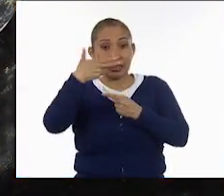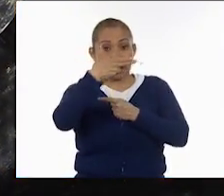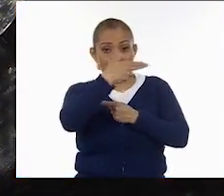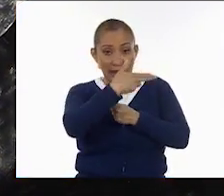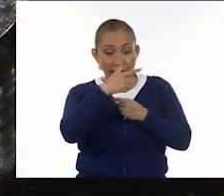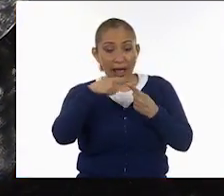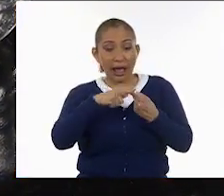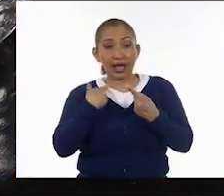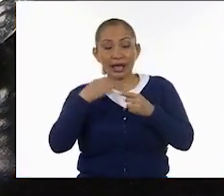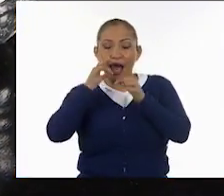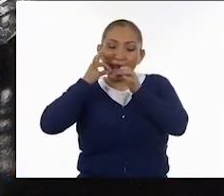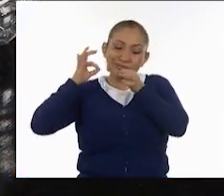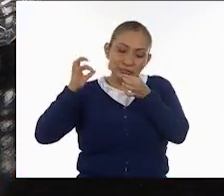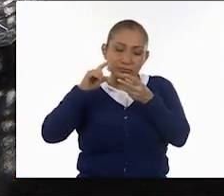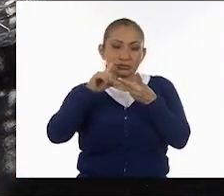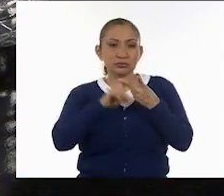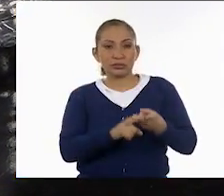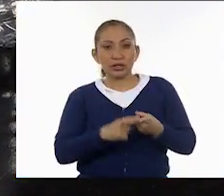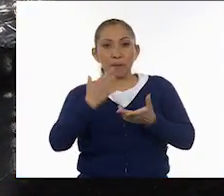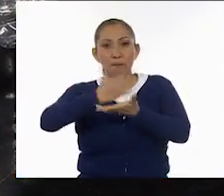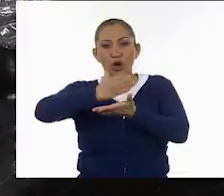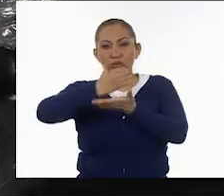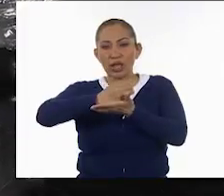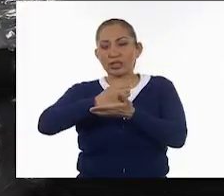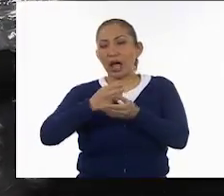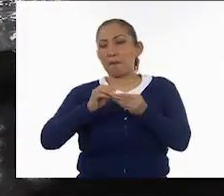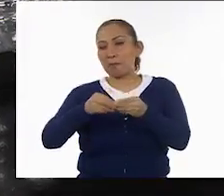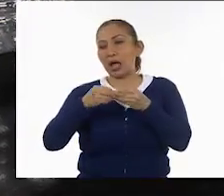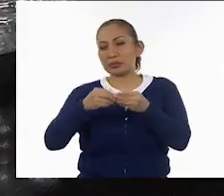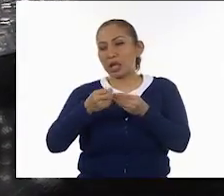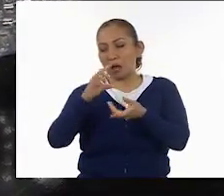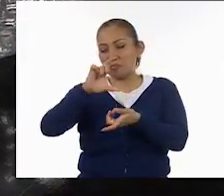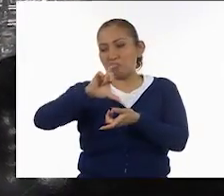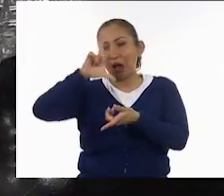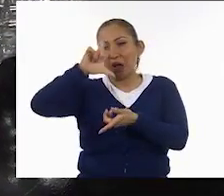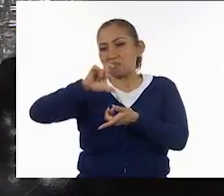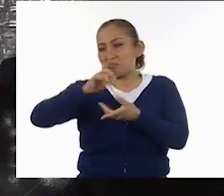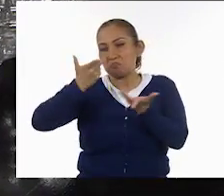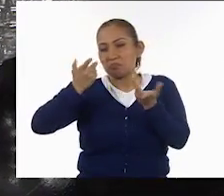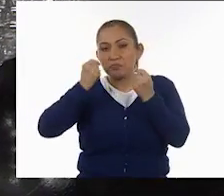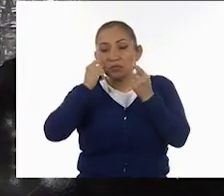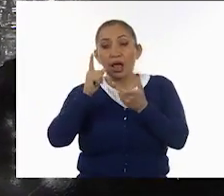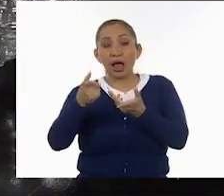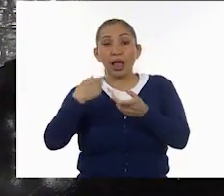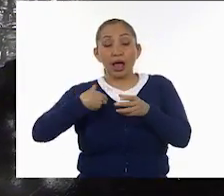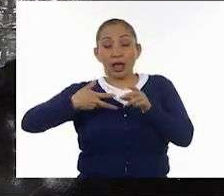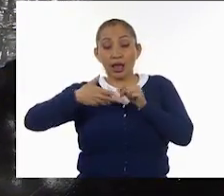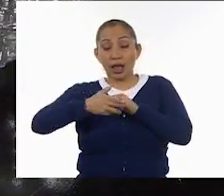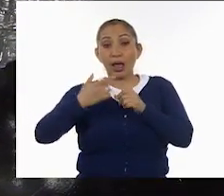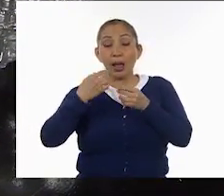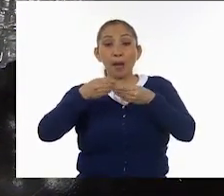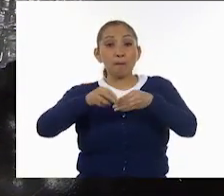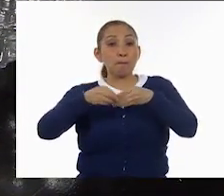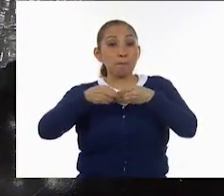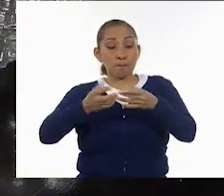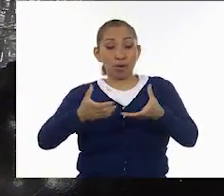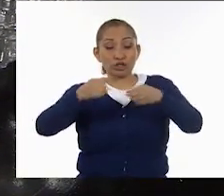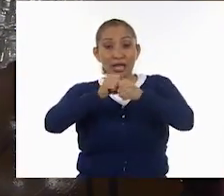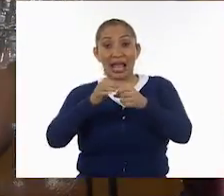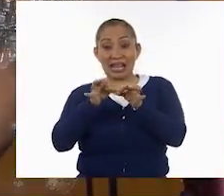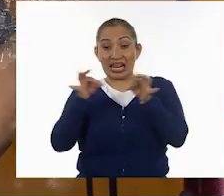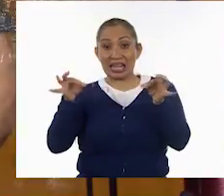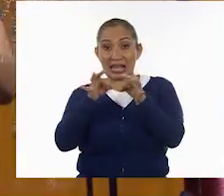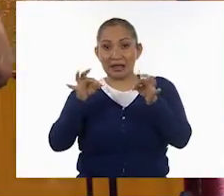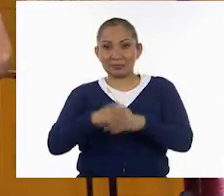tijeras, una cinta adhesiva, una botellita de plástico de cualquier tamaño, un pedazo de bolsa de plástico y una